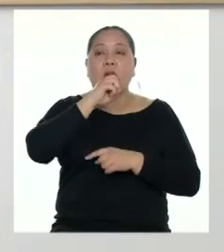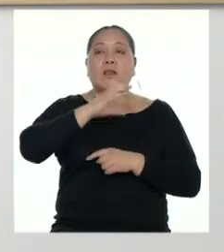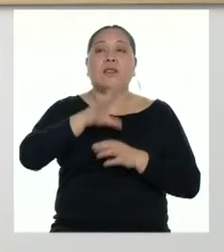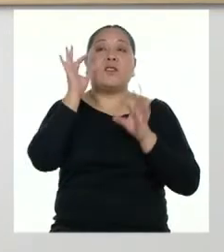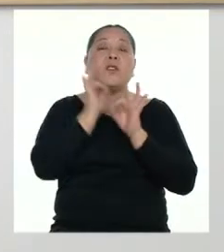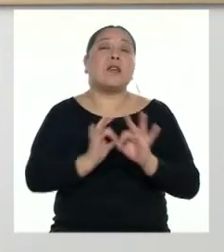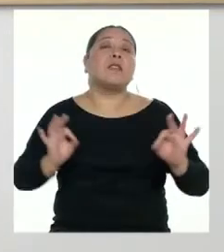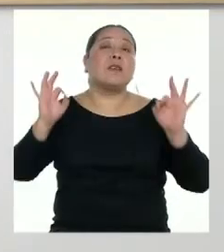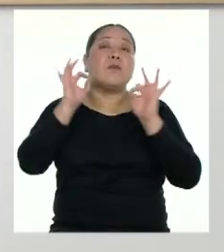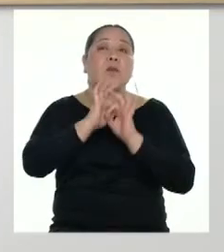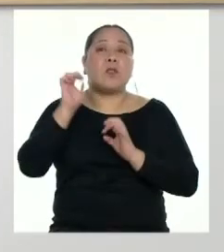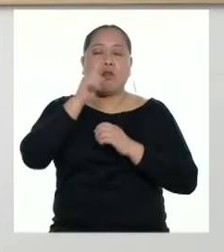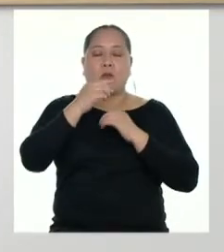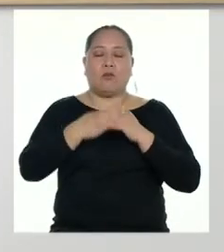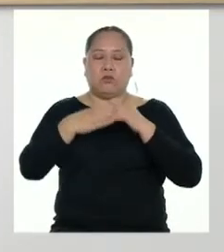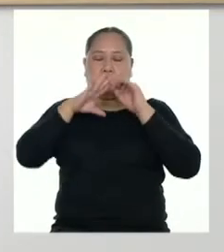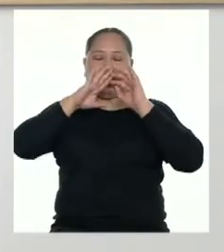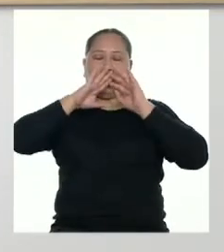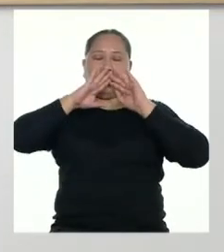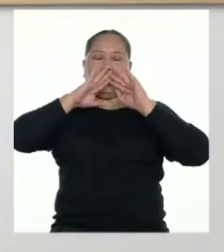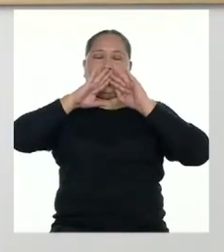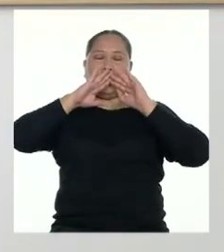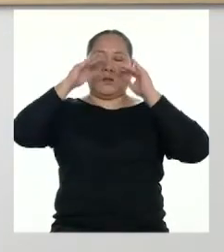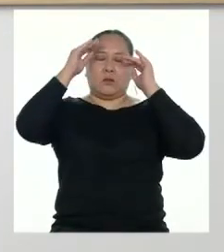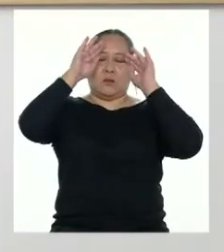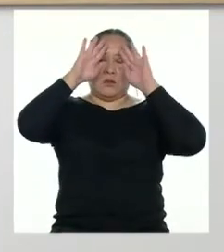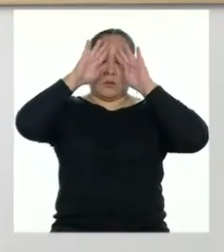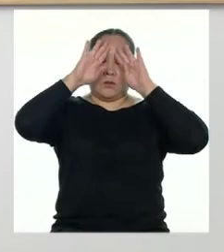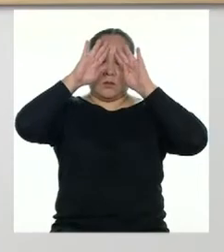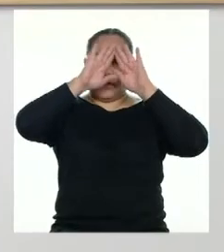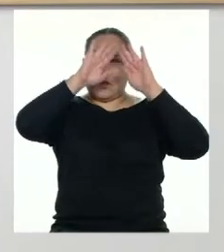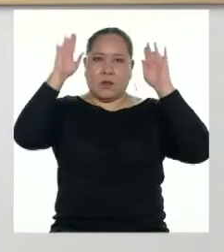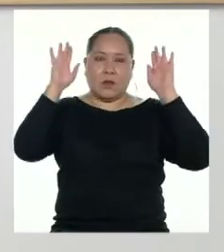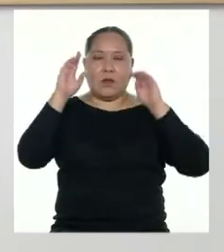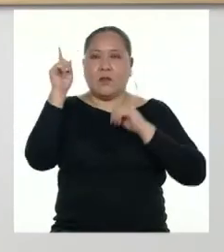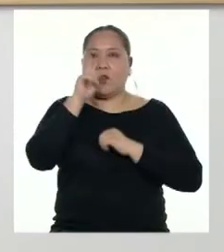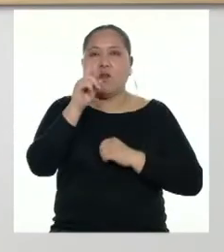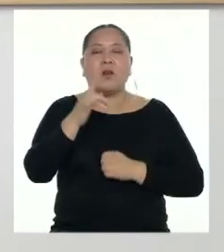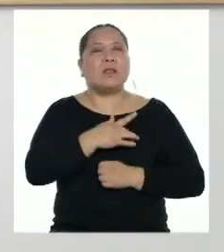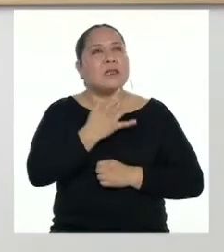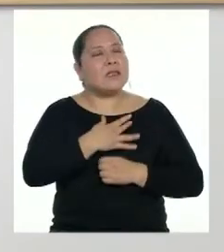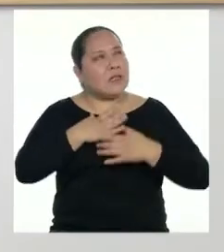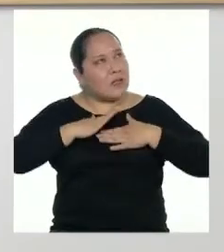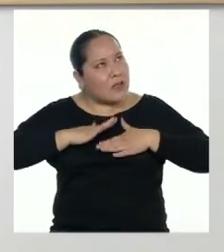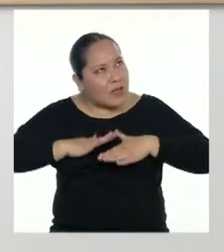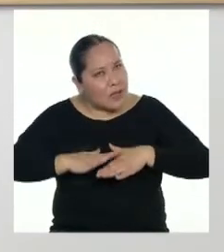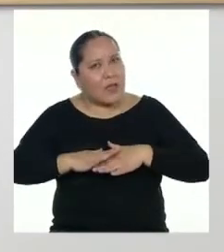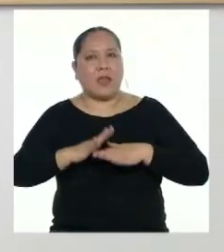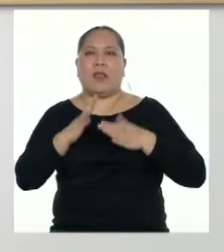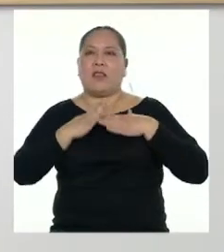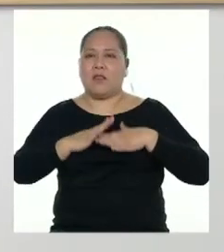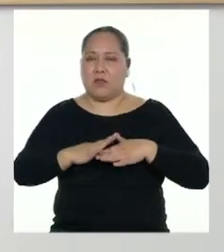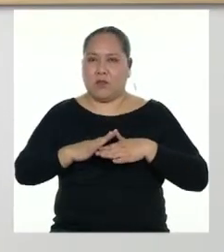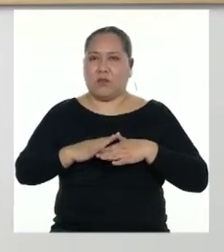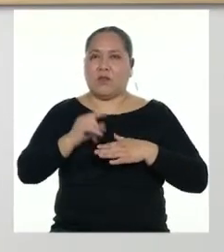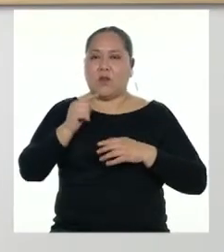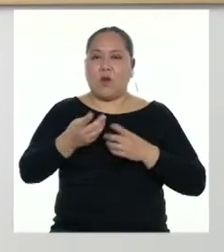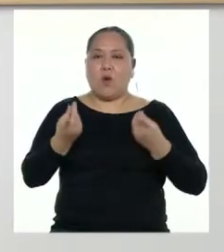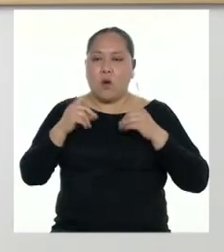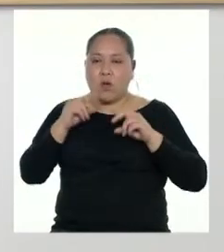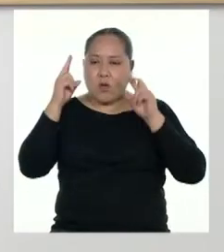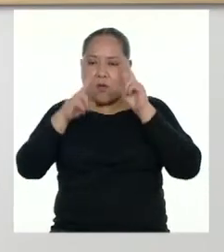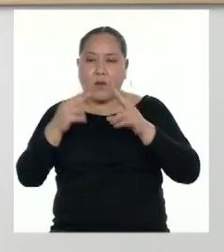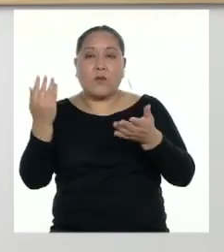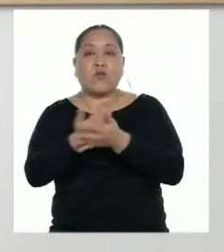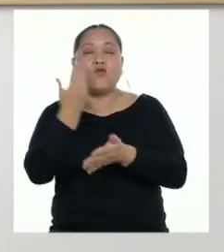es importante no bloquearnos. Es muy importante sentirnos bien y cómodos al enfrentarnos a un